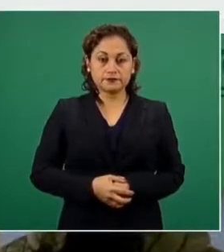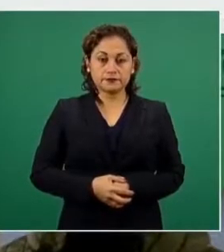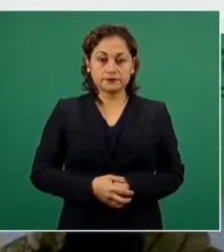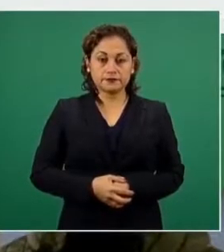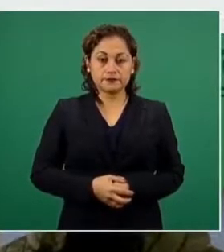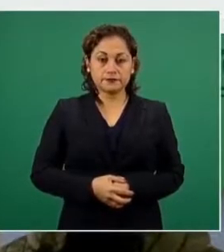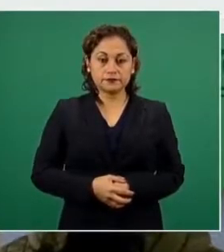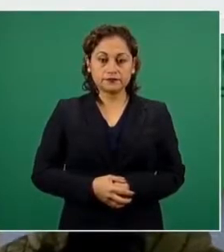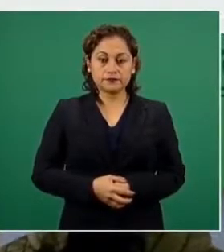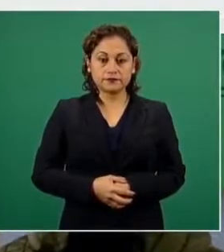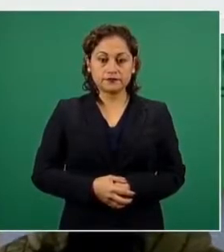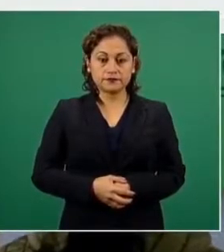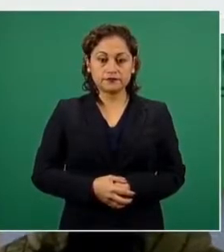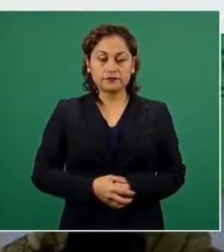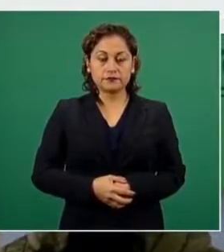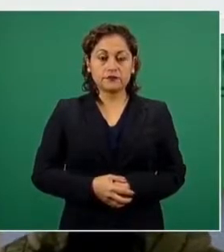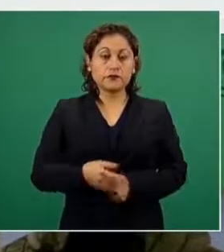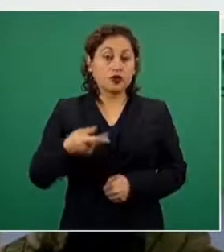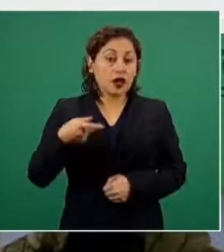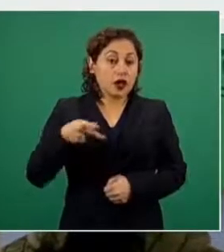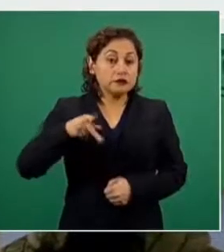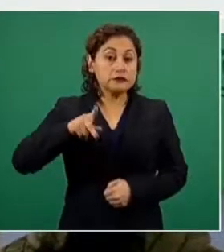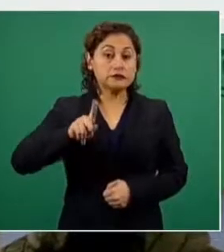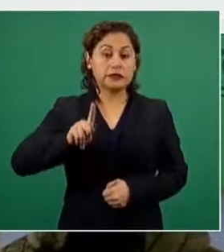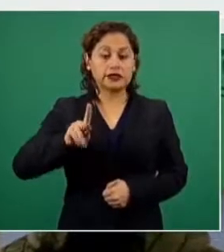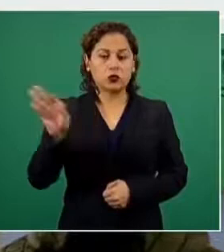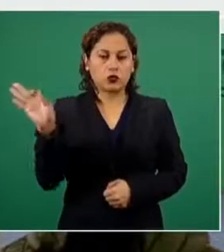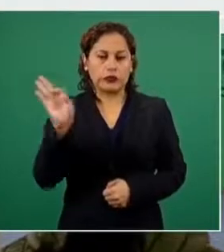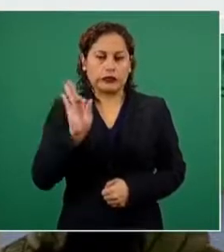si se comportara igual